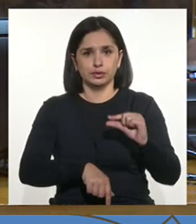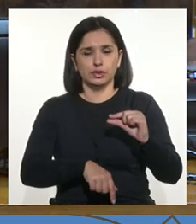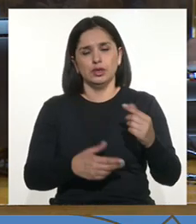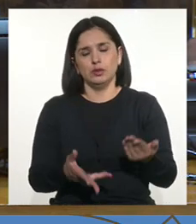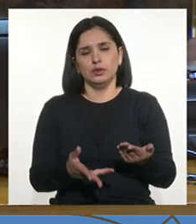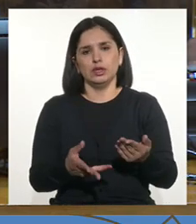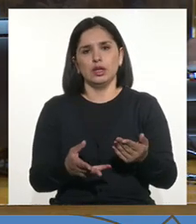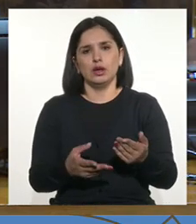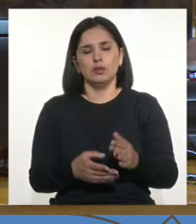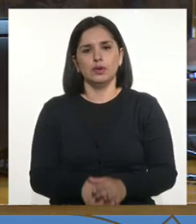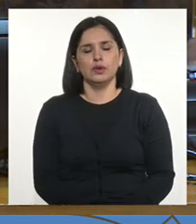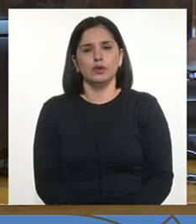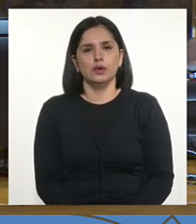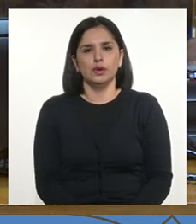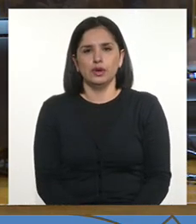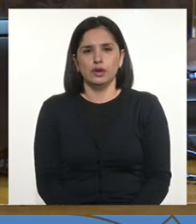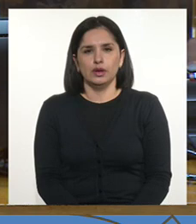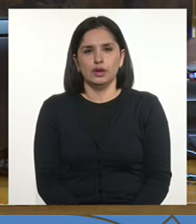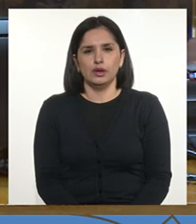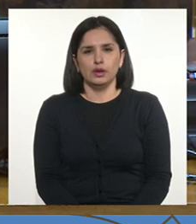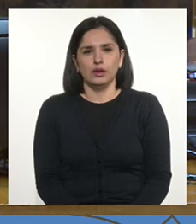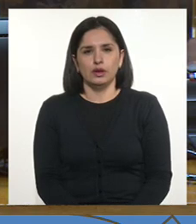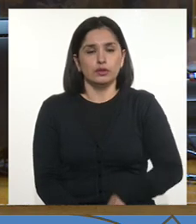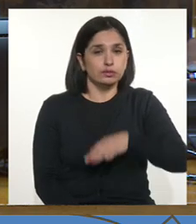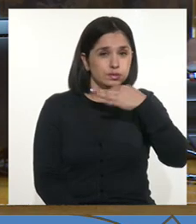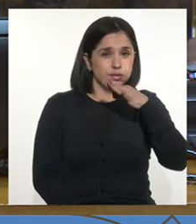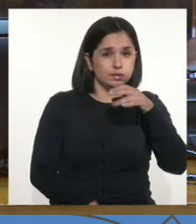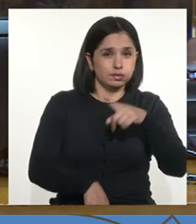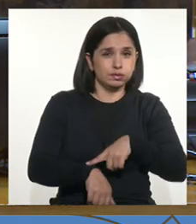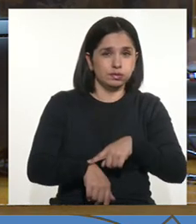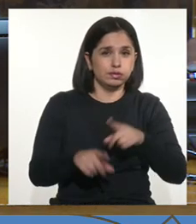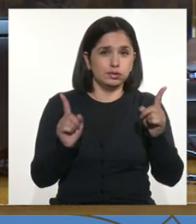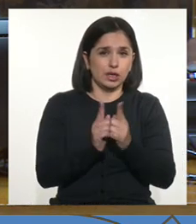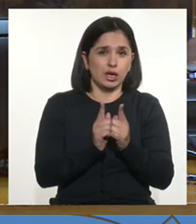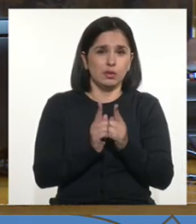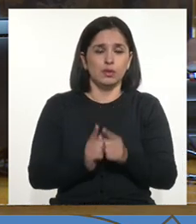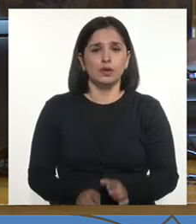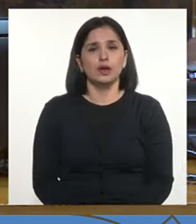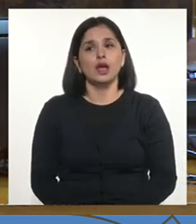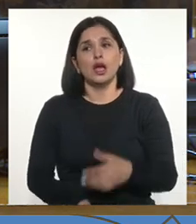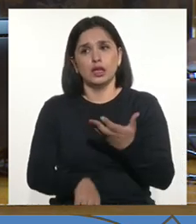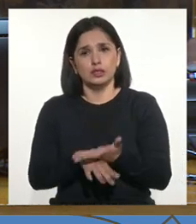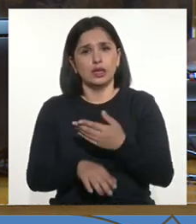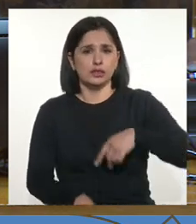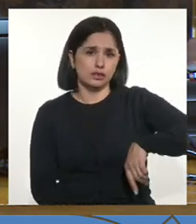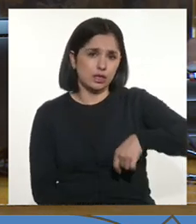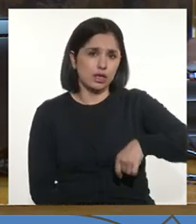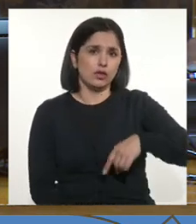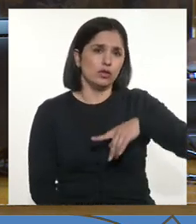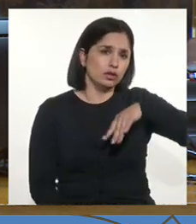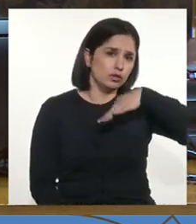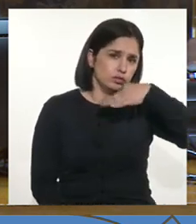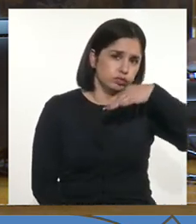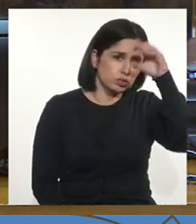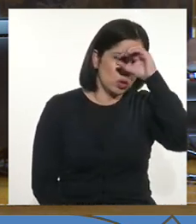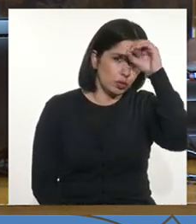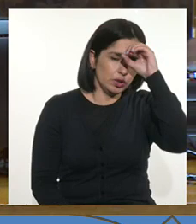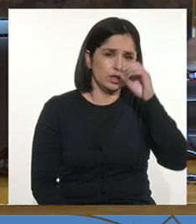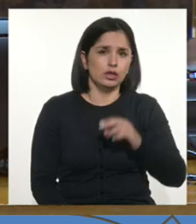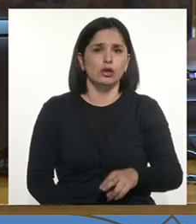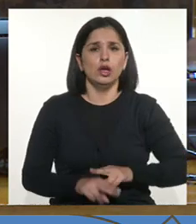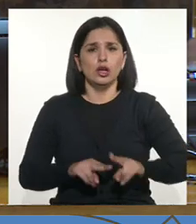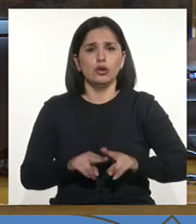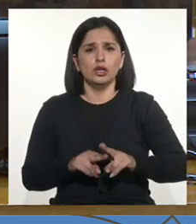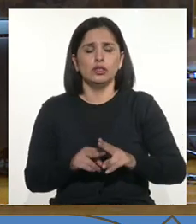estamos perdonen en general pero fundamento voto y ya hay senadores que intervinieron hace un rato y lo han hecho para